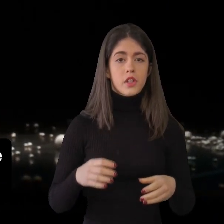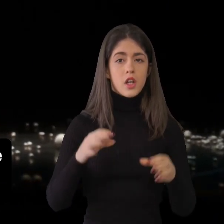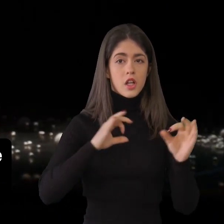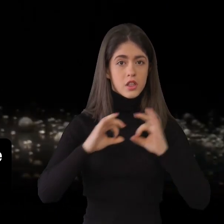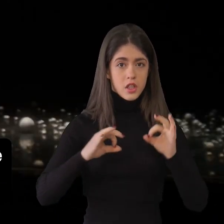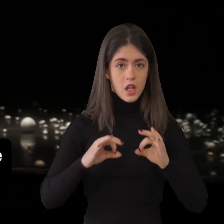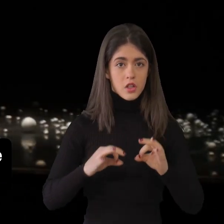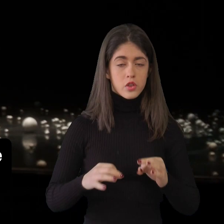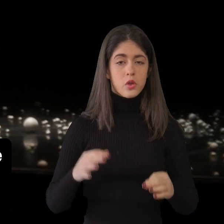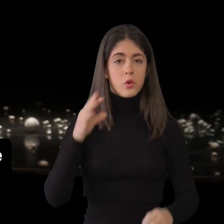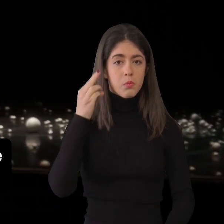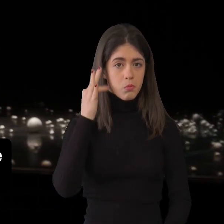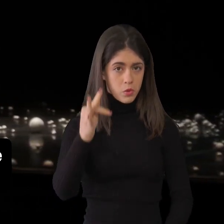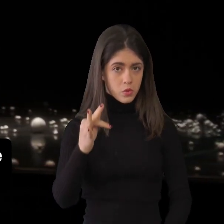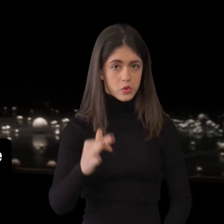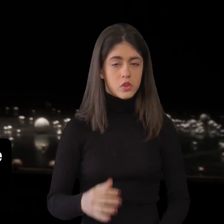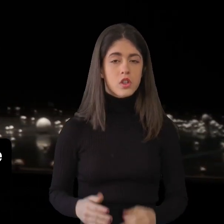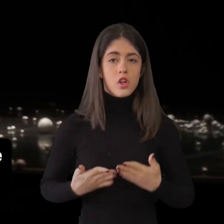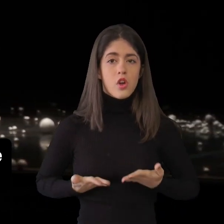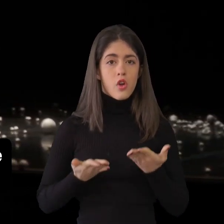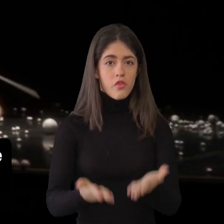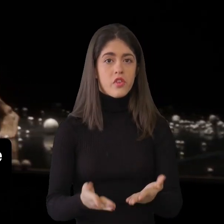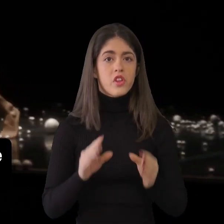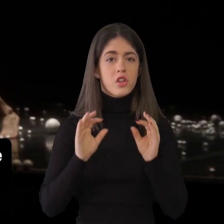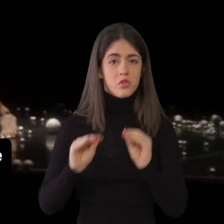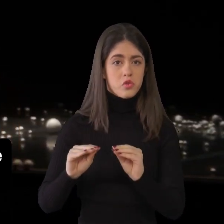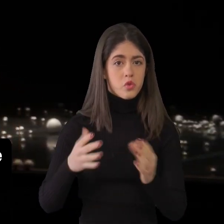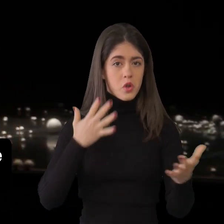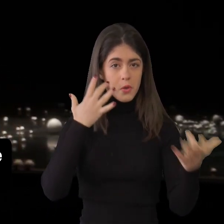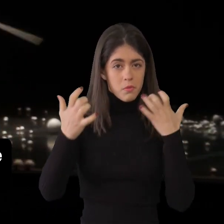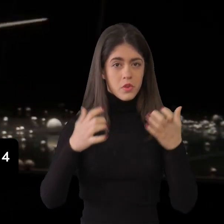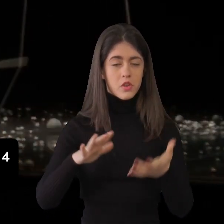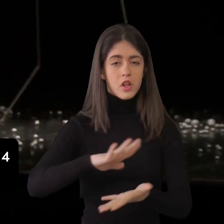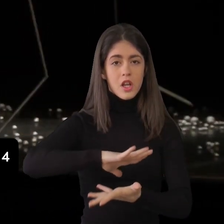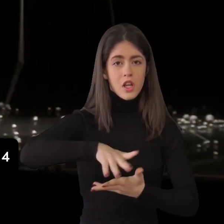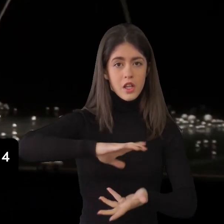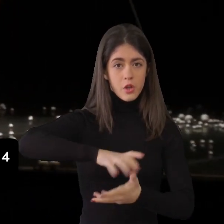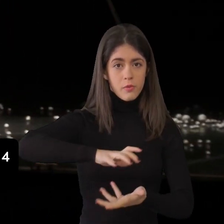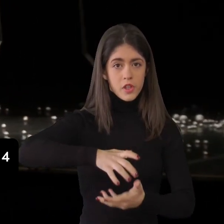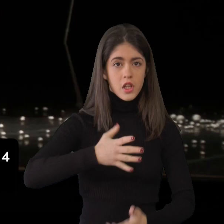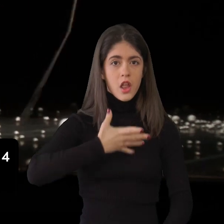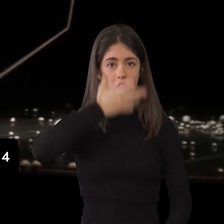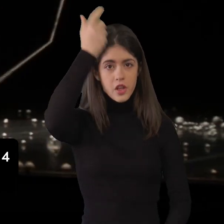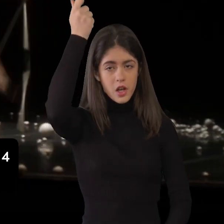Alma. Se trata de una curiosa fusión entre teatro visual, danza contemporánea y